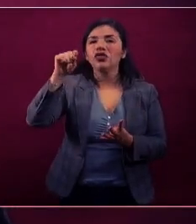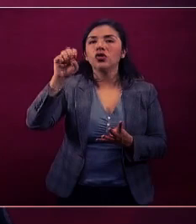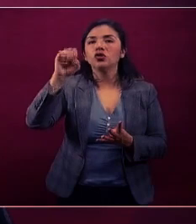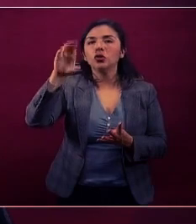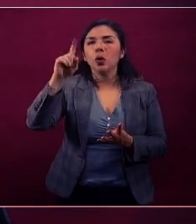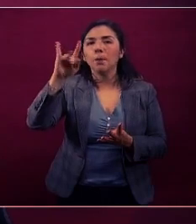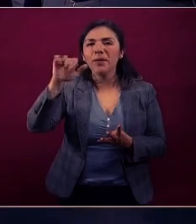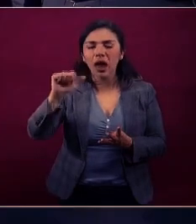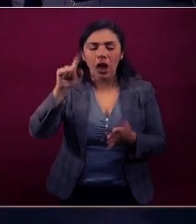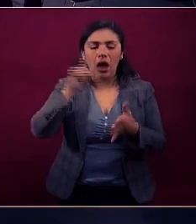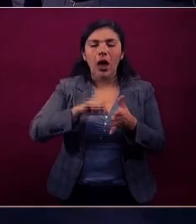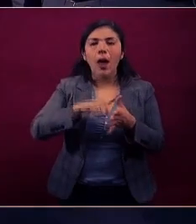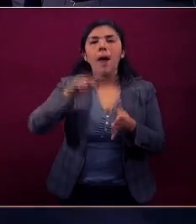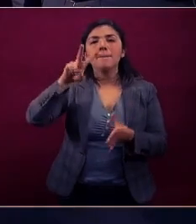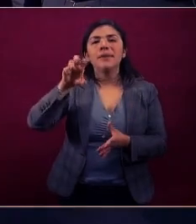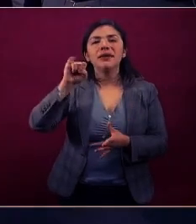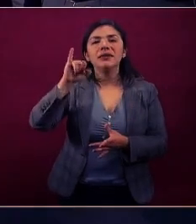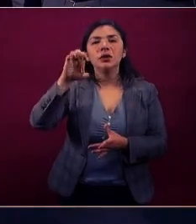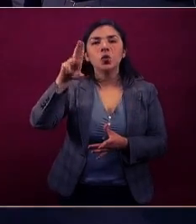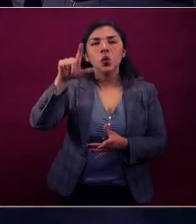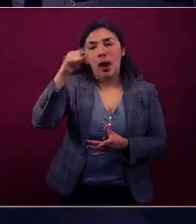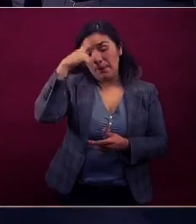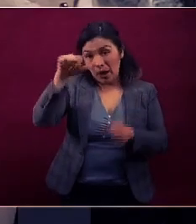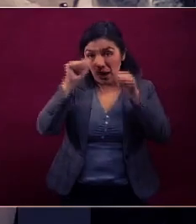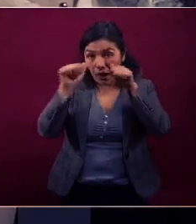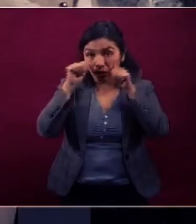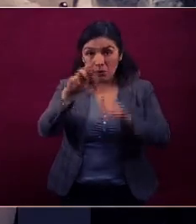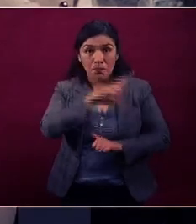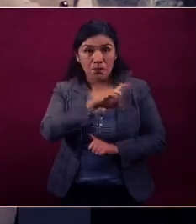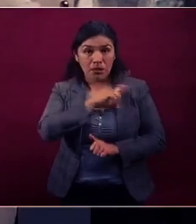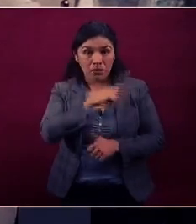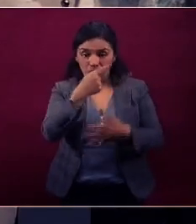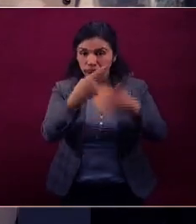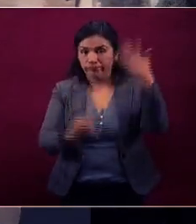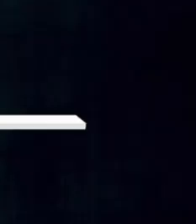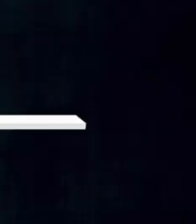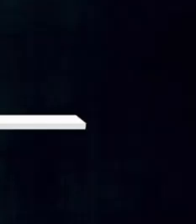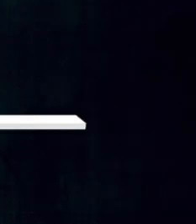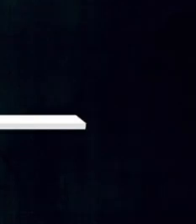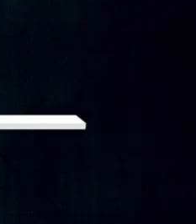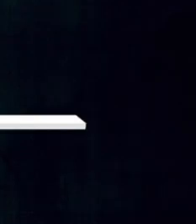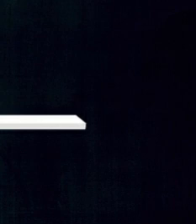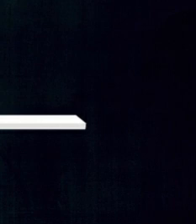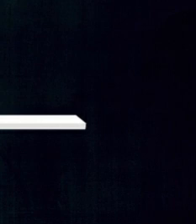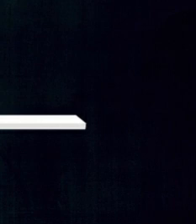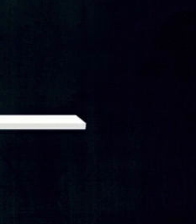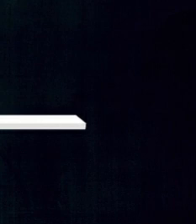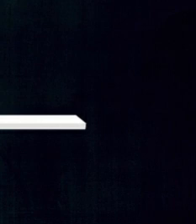colecistectomías para atención privada. Gracias. Gracias.